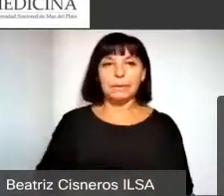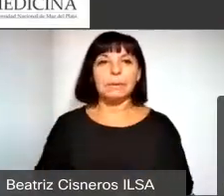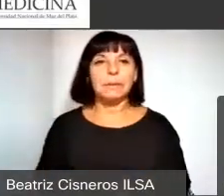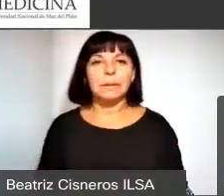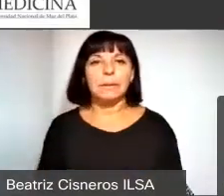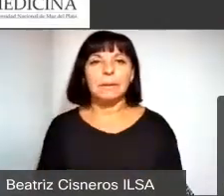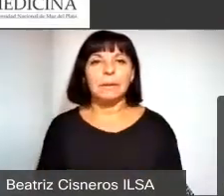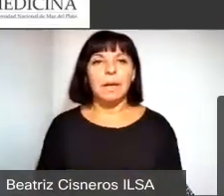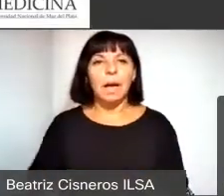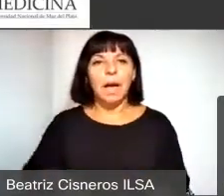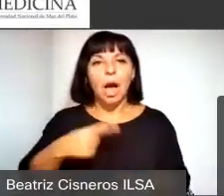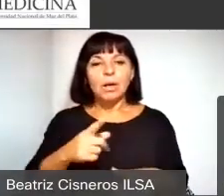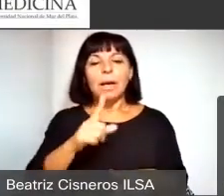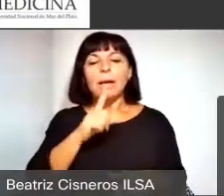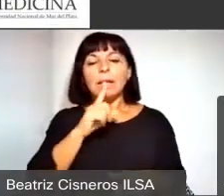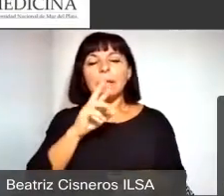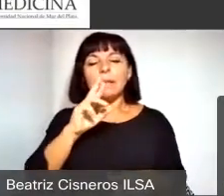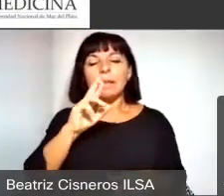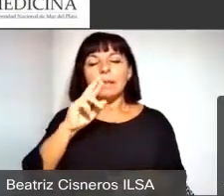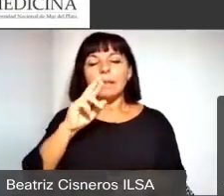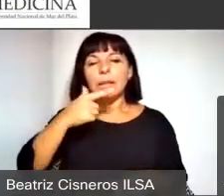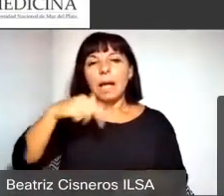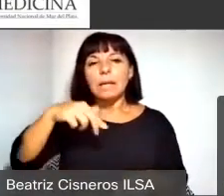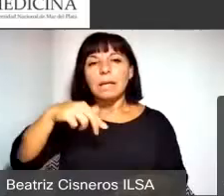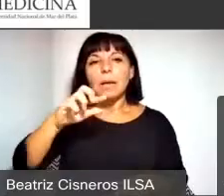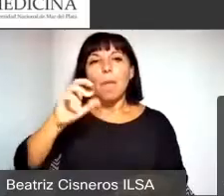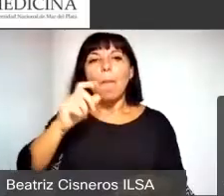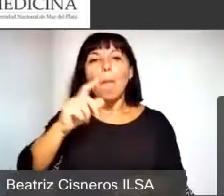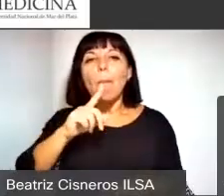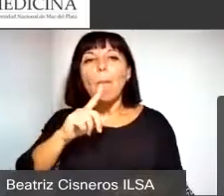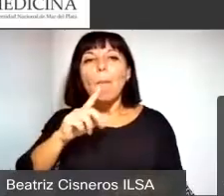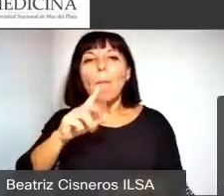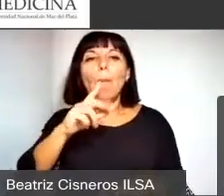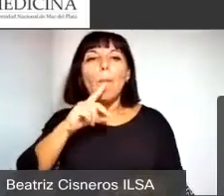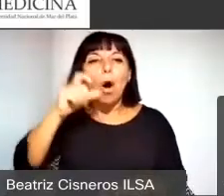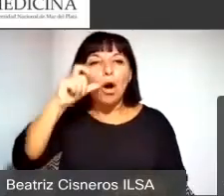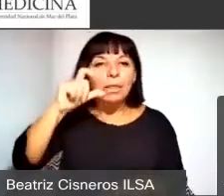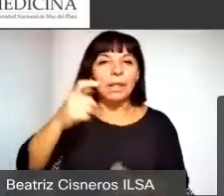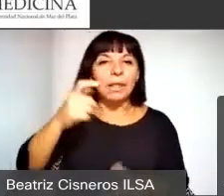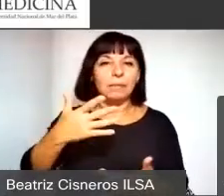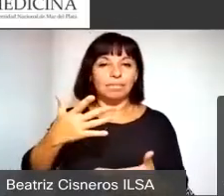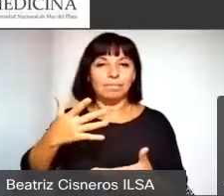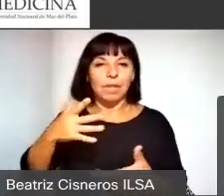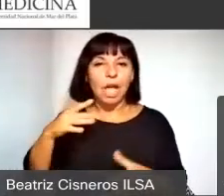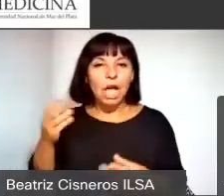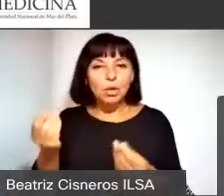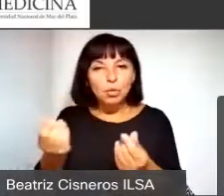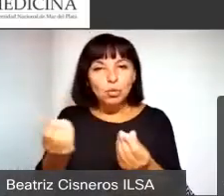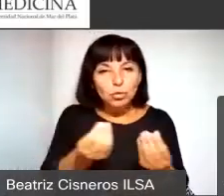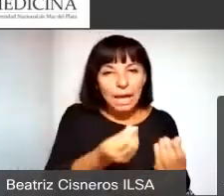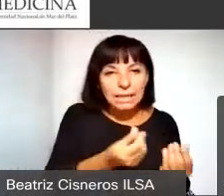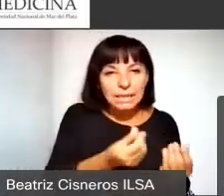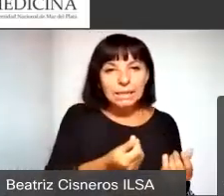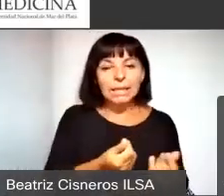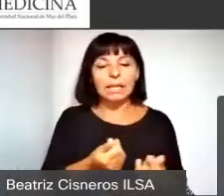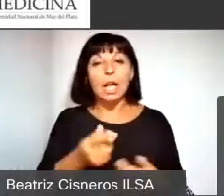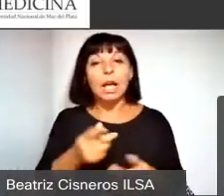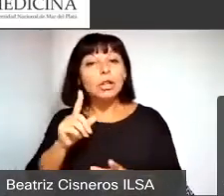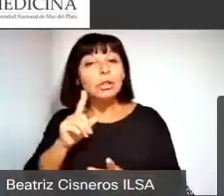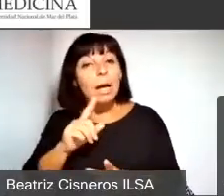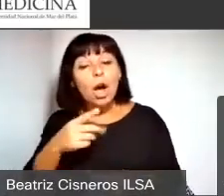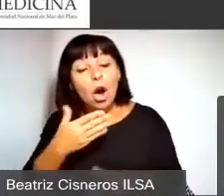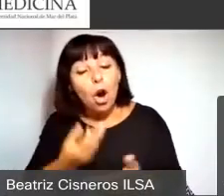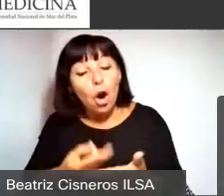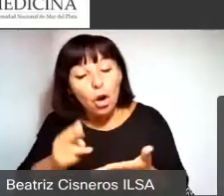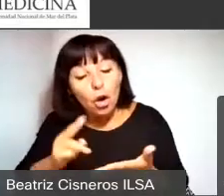Pasamos a hablar un poco de transporte de sustancias a través de las membranas. Repito, no todas las sustancias